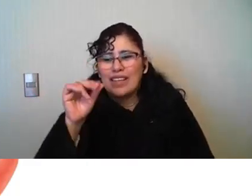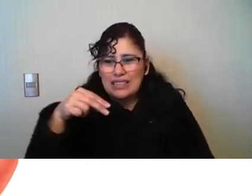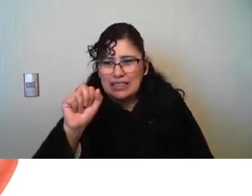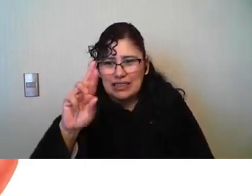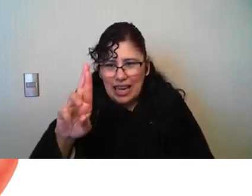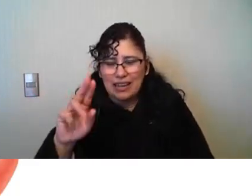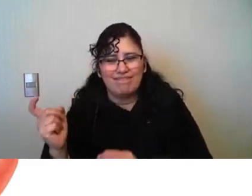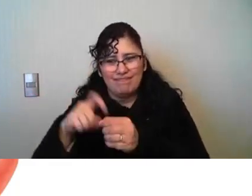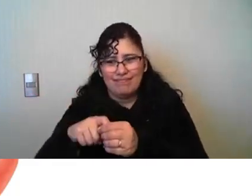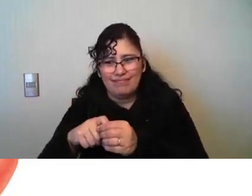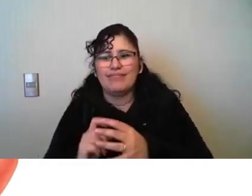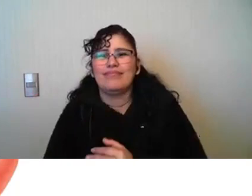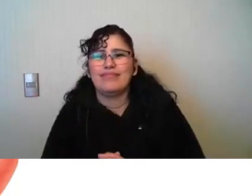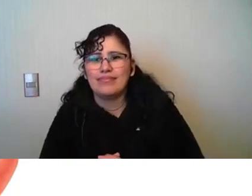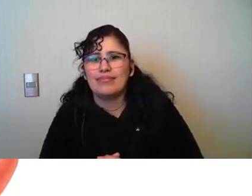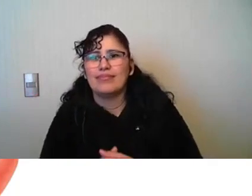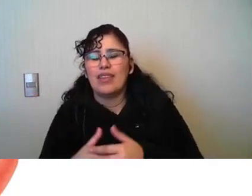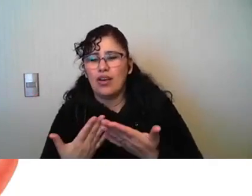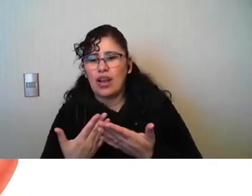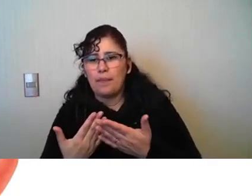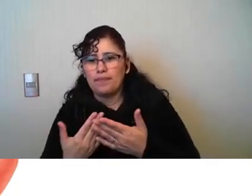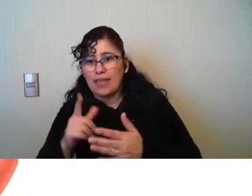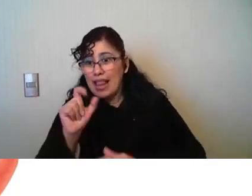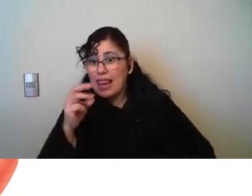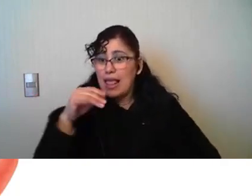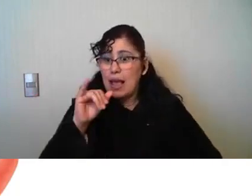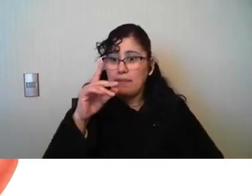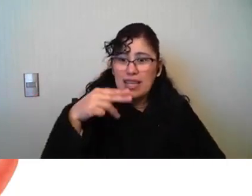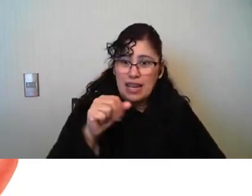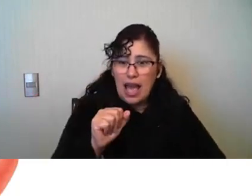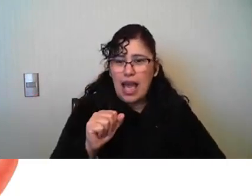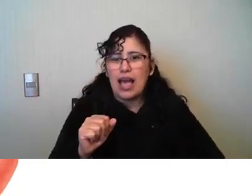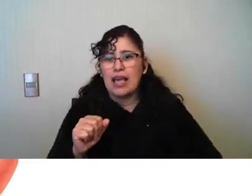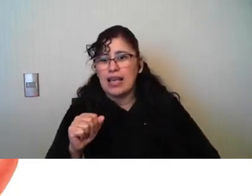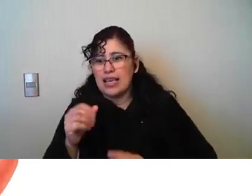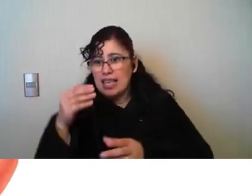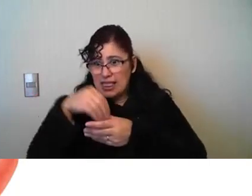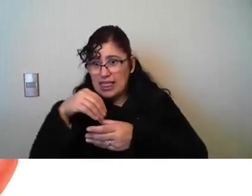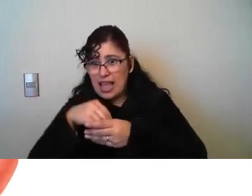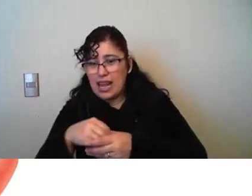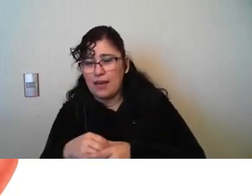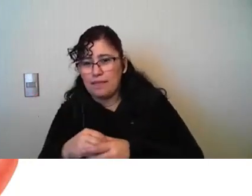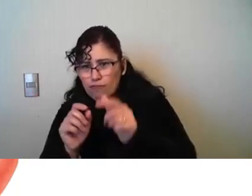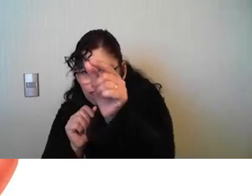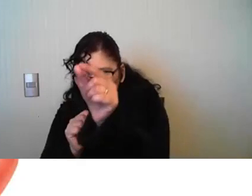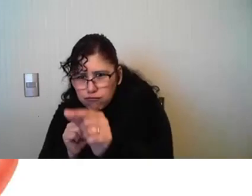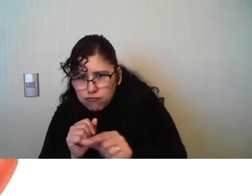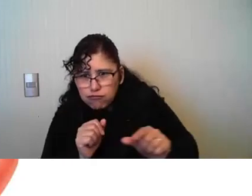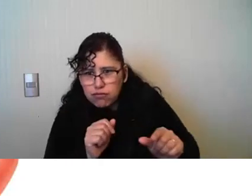La lámina medular interna entonces está separando estos grandes núcleos, y aquí se van a encontrar con otro